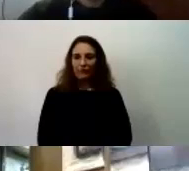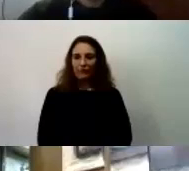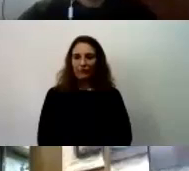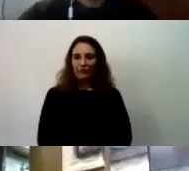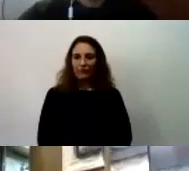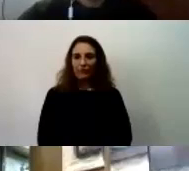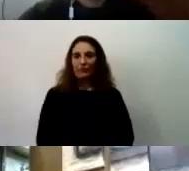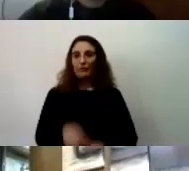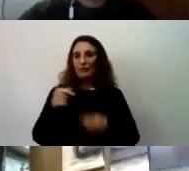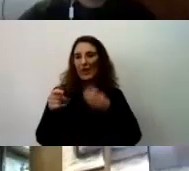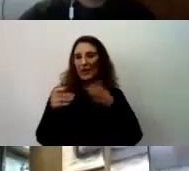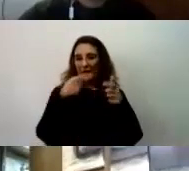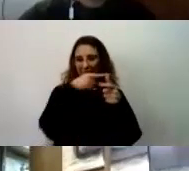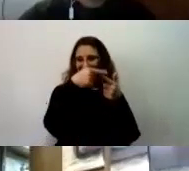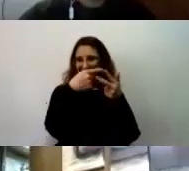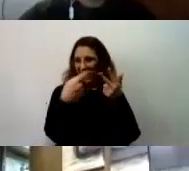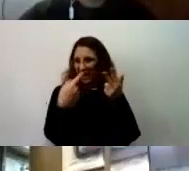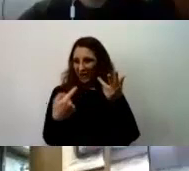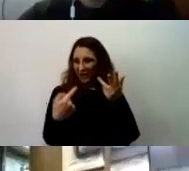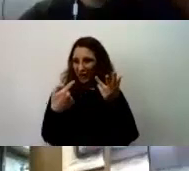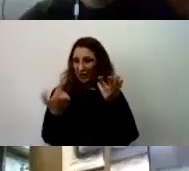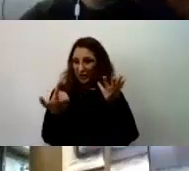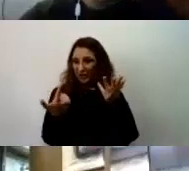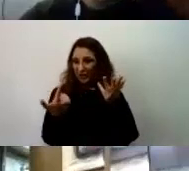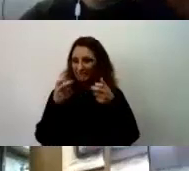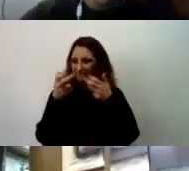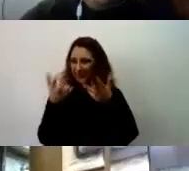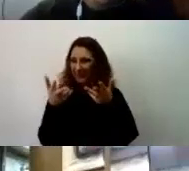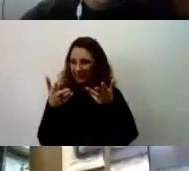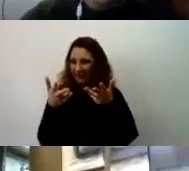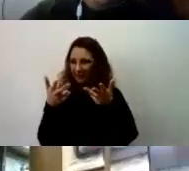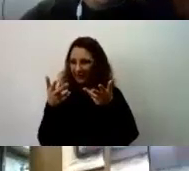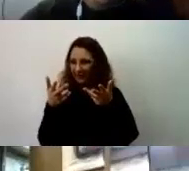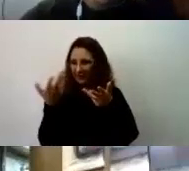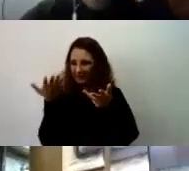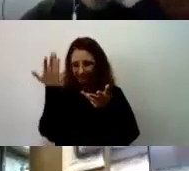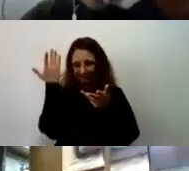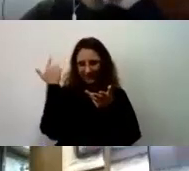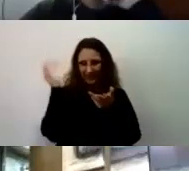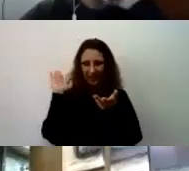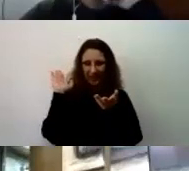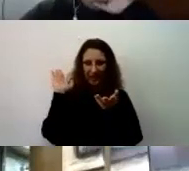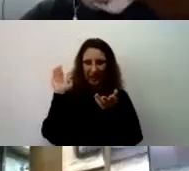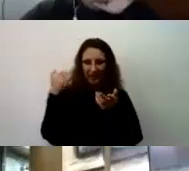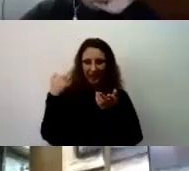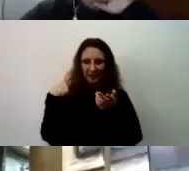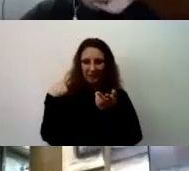Entre las excepciones que rememoré en esa oportunidad, esto lo refirió